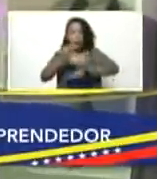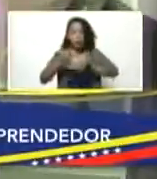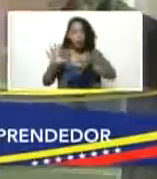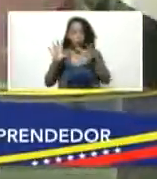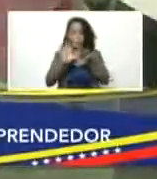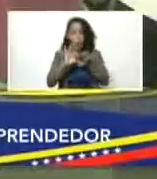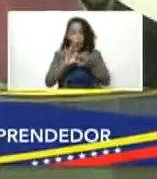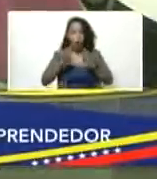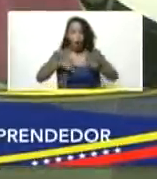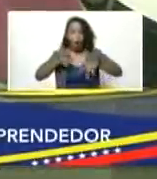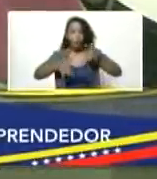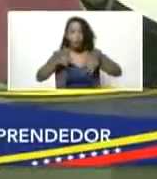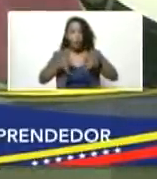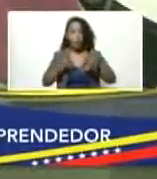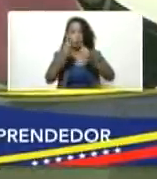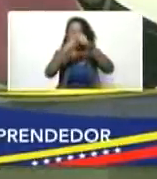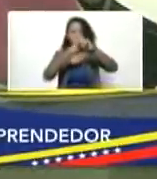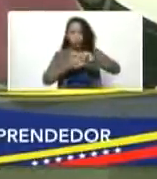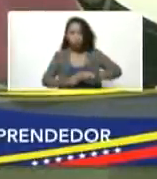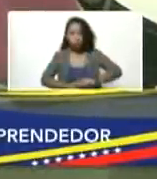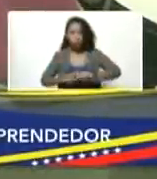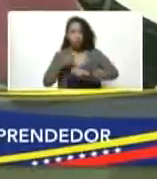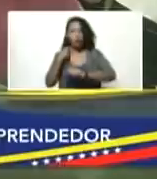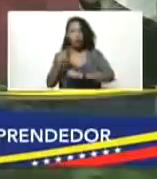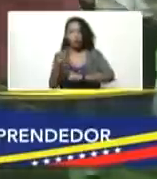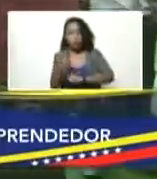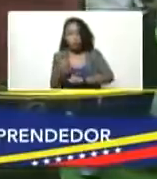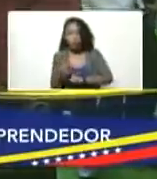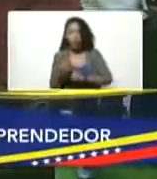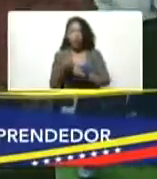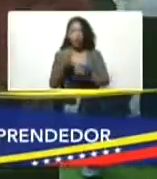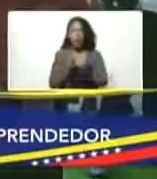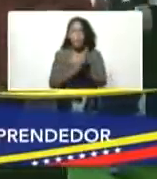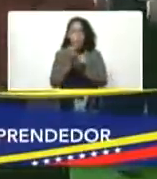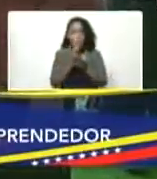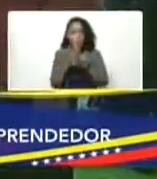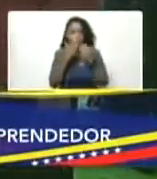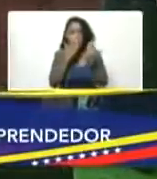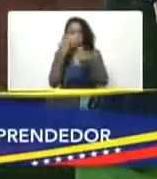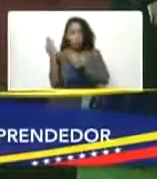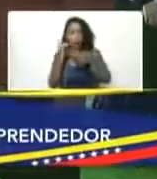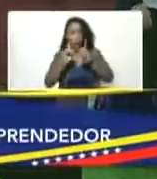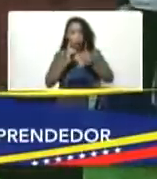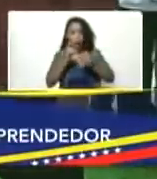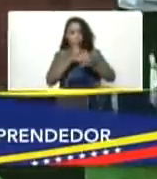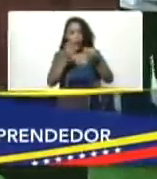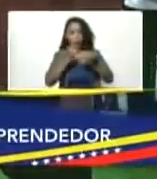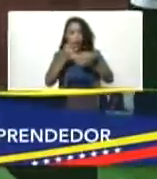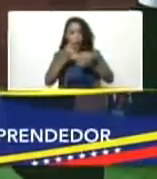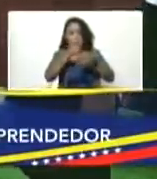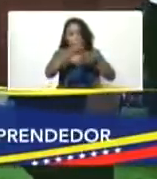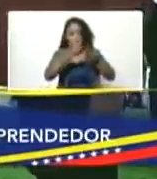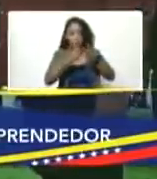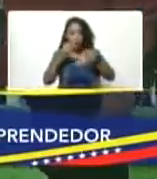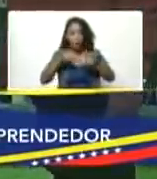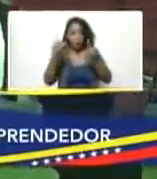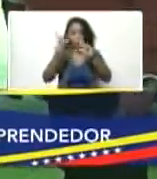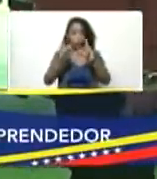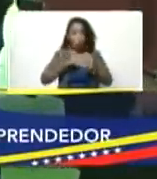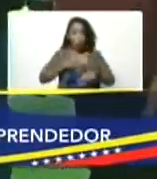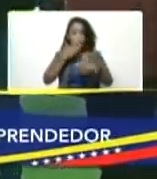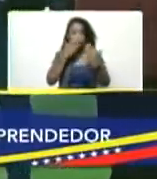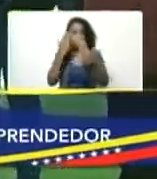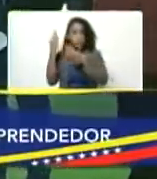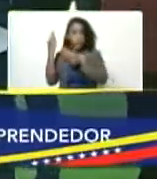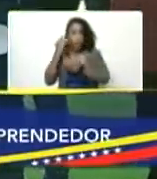actividades. Contabilidad, finanzas para emprendedores. Ahí puede ver unos módulos que se están dando en línea en la página, aquí en el televisor lo puede ver.